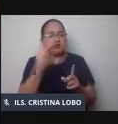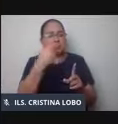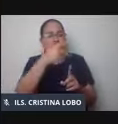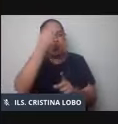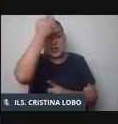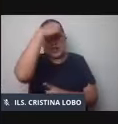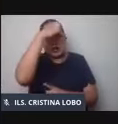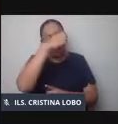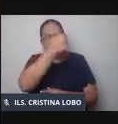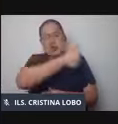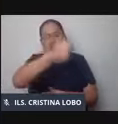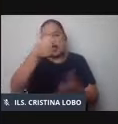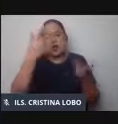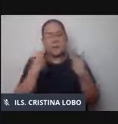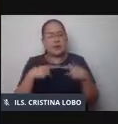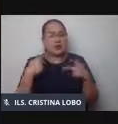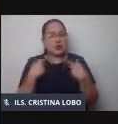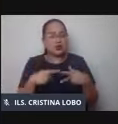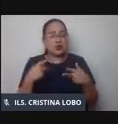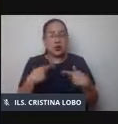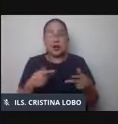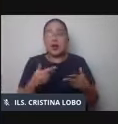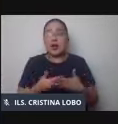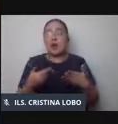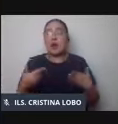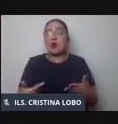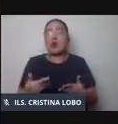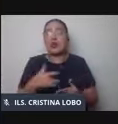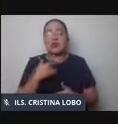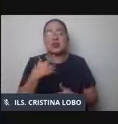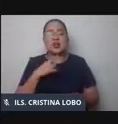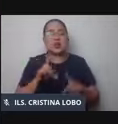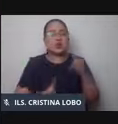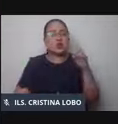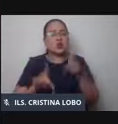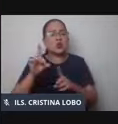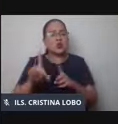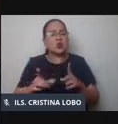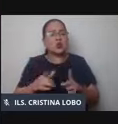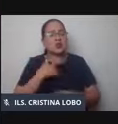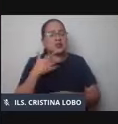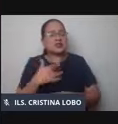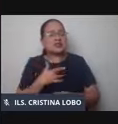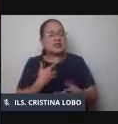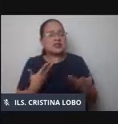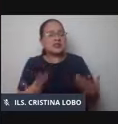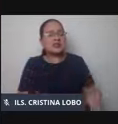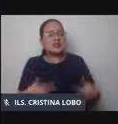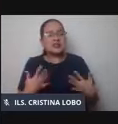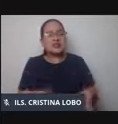humana. La pregunta de los mil millones, ¿no? O decía el doctor, de los 65,000.